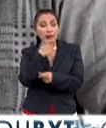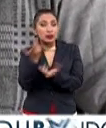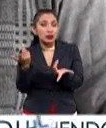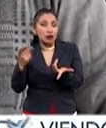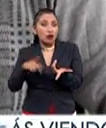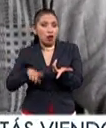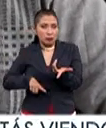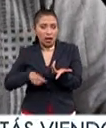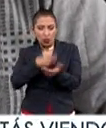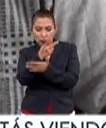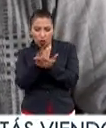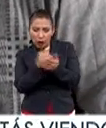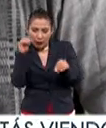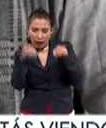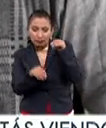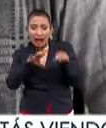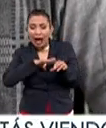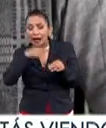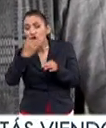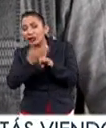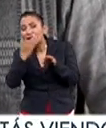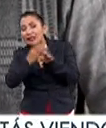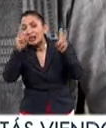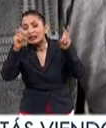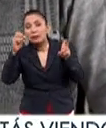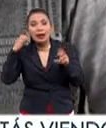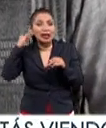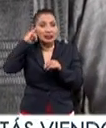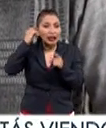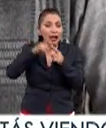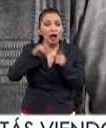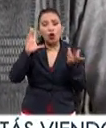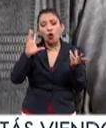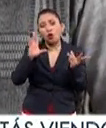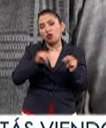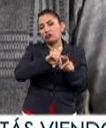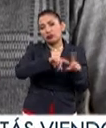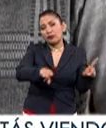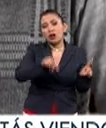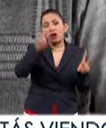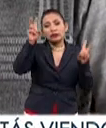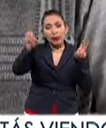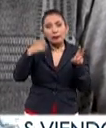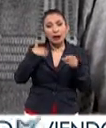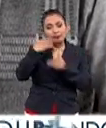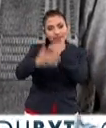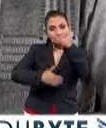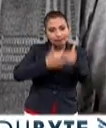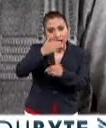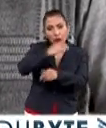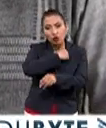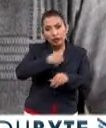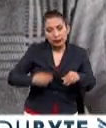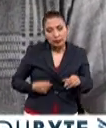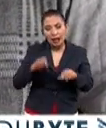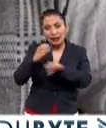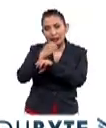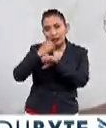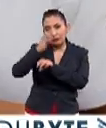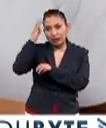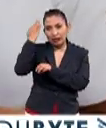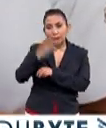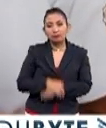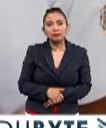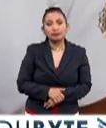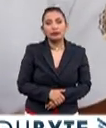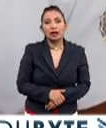públicas que se han implementado en materia indígena, en materia no indígena, en materia de desarrollo municipal, estatal y federal.